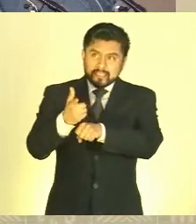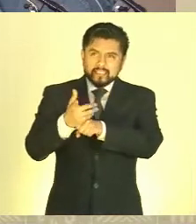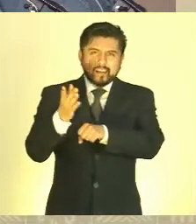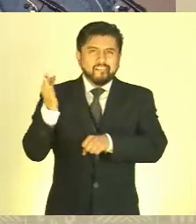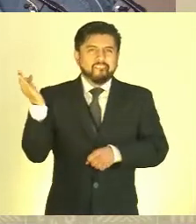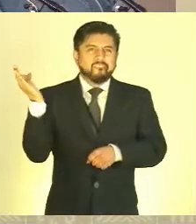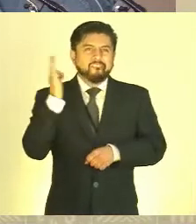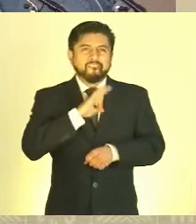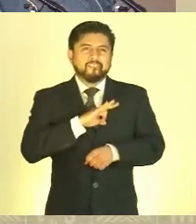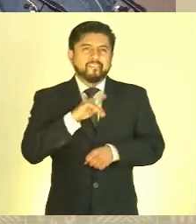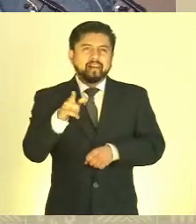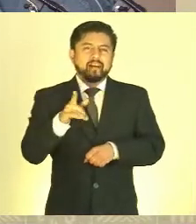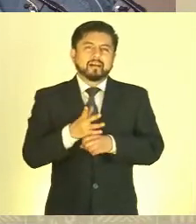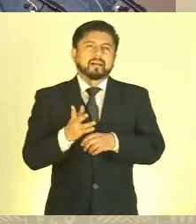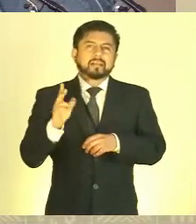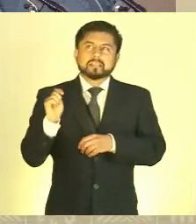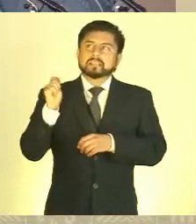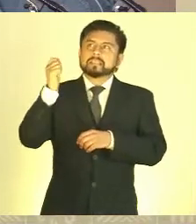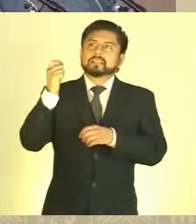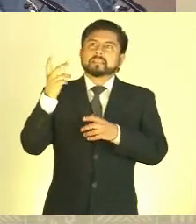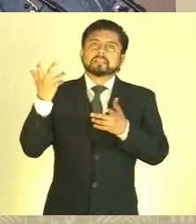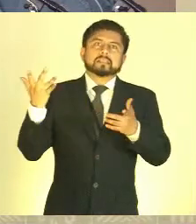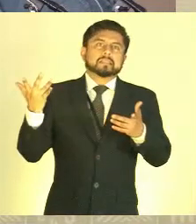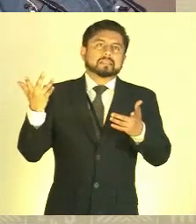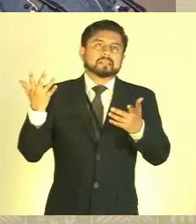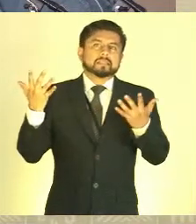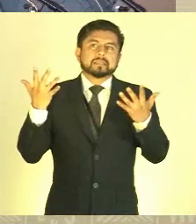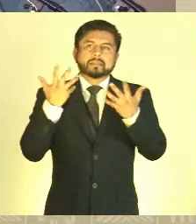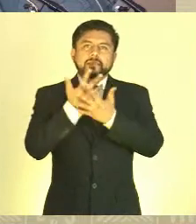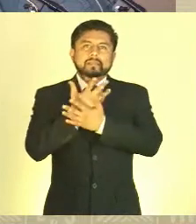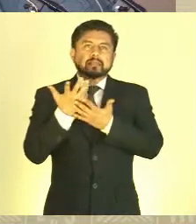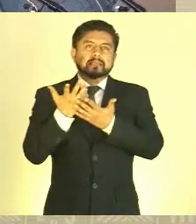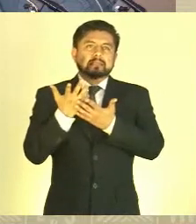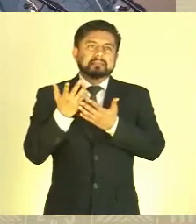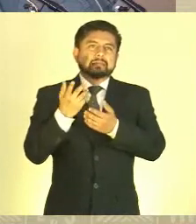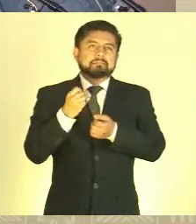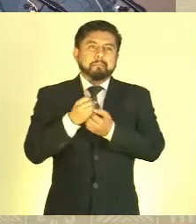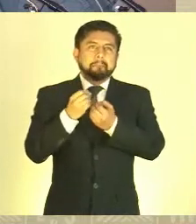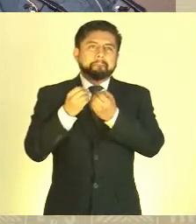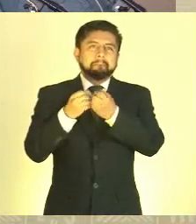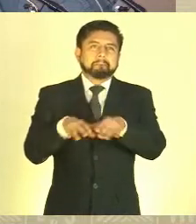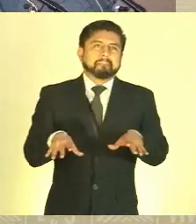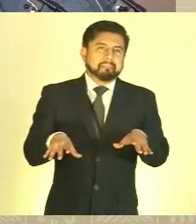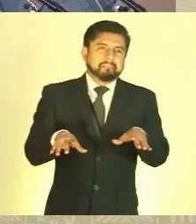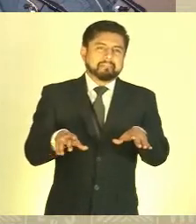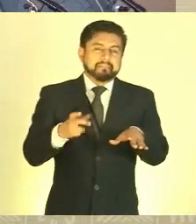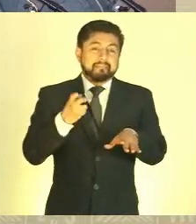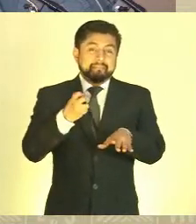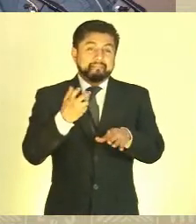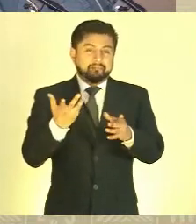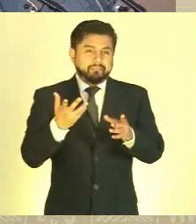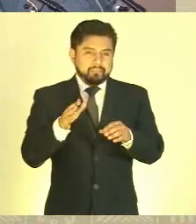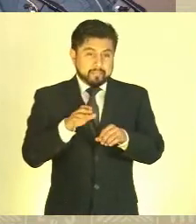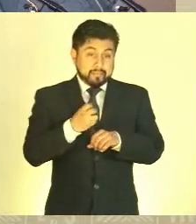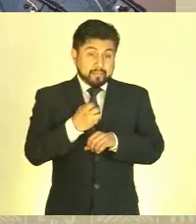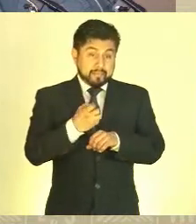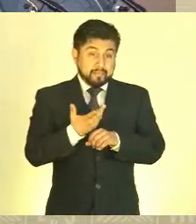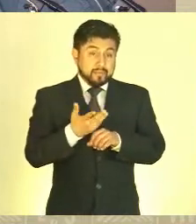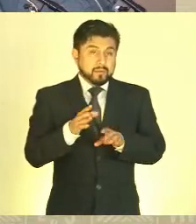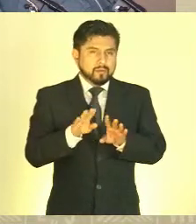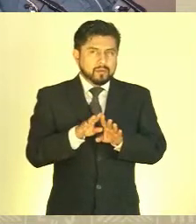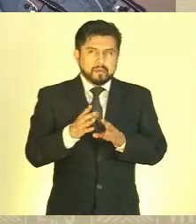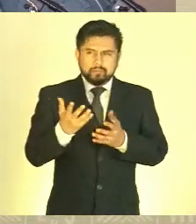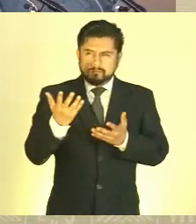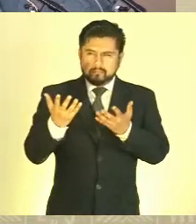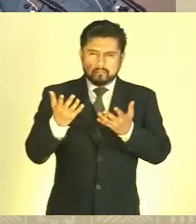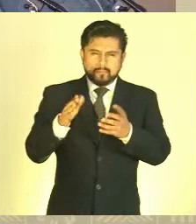cátedras, lo que ganan. Entonces, está muy bien empatada esas dos cosas y por lo